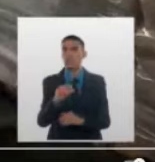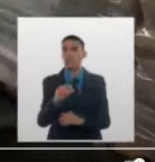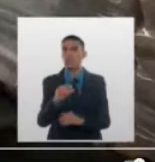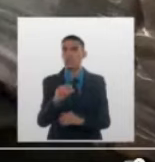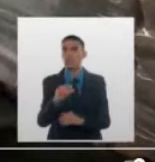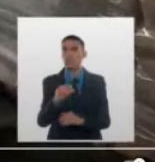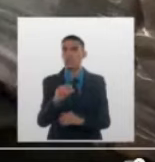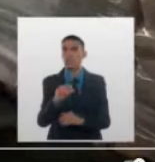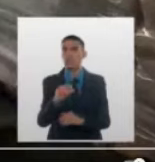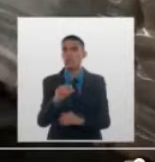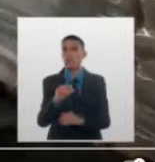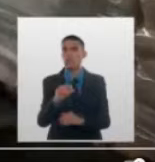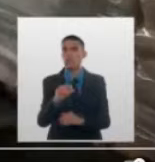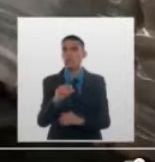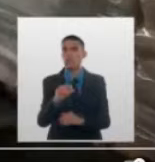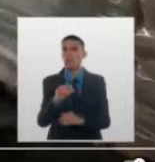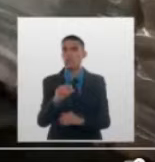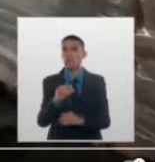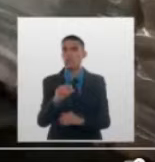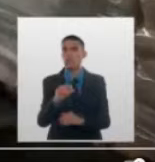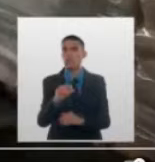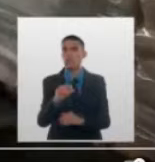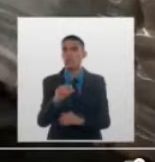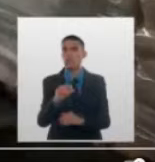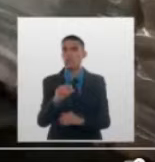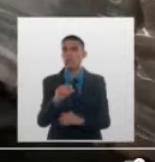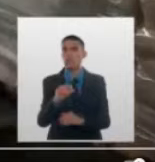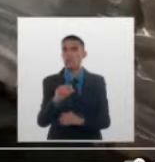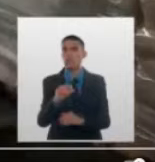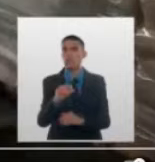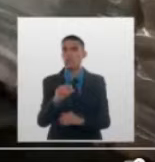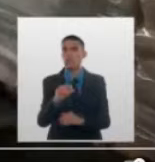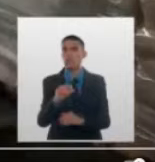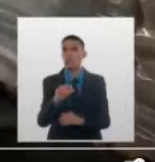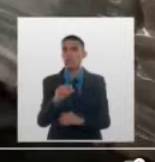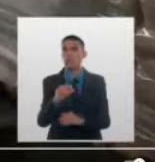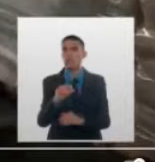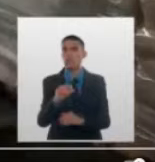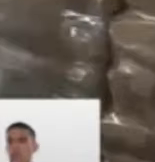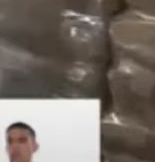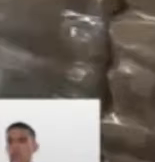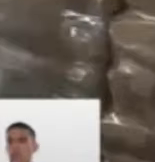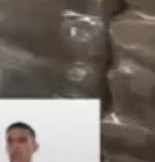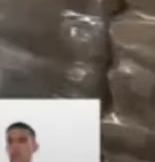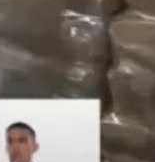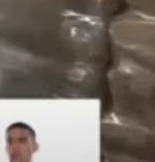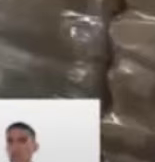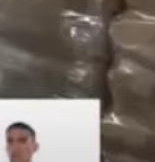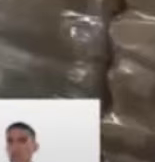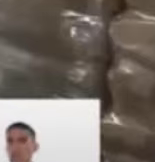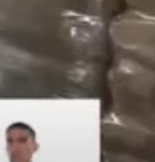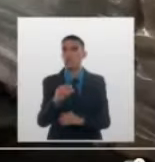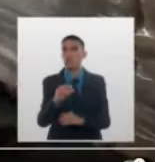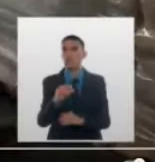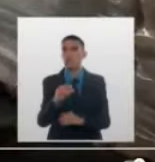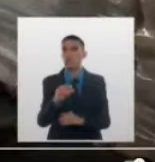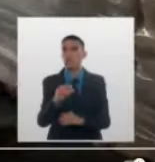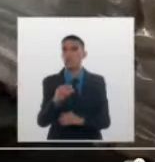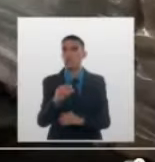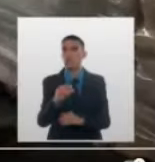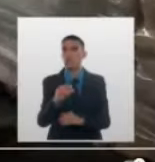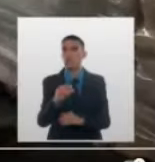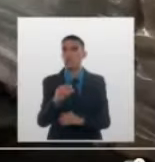no se resuelve con directa, fíjate. Porque ahora tú vas a ver cómo la gente ha empezado a hacer directa, que si la leche, que si la leche. Ya ellos no cogen ni lucha con las directas. Y ellos le